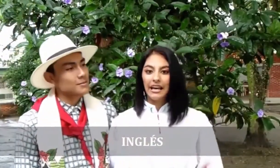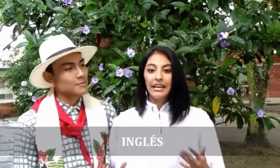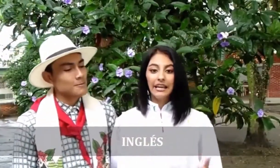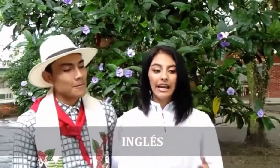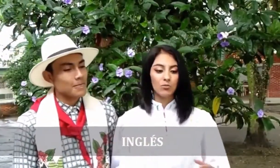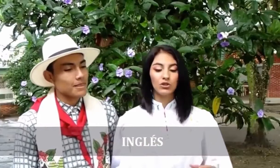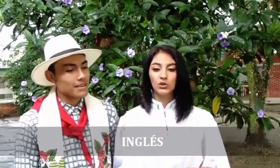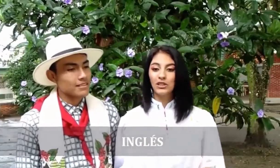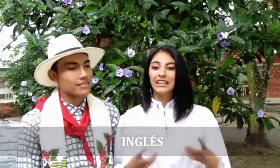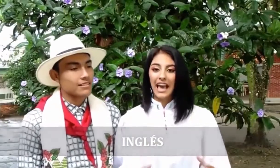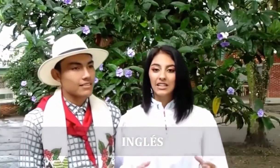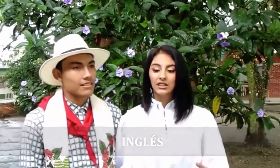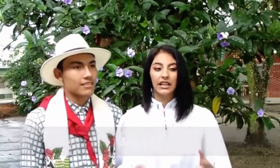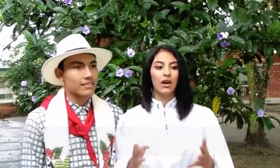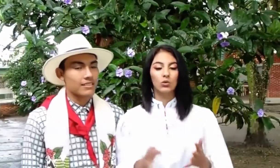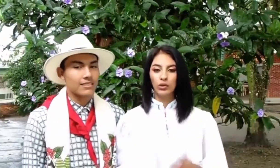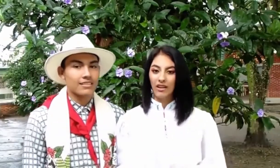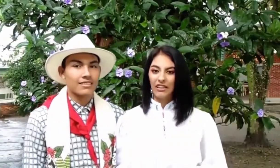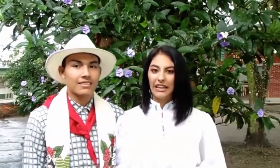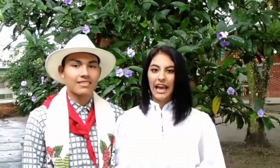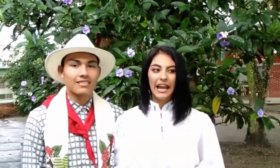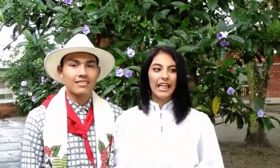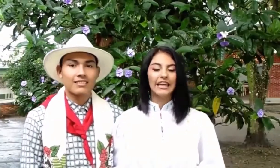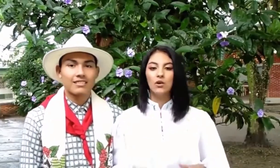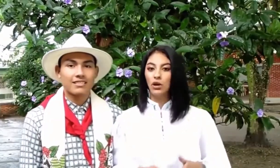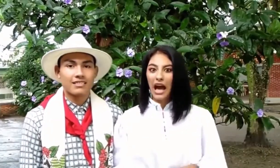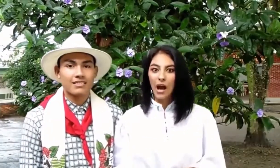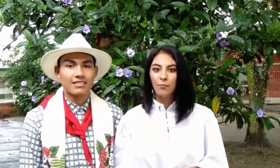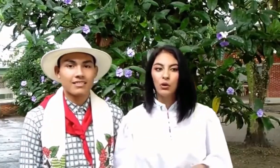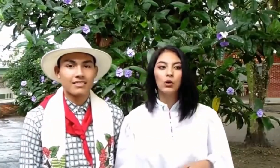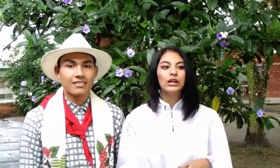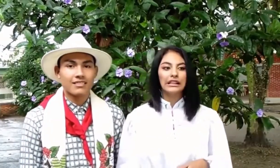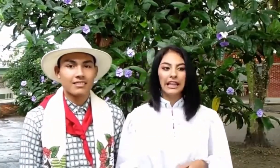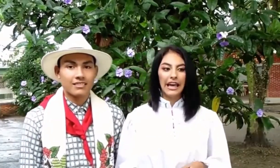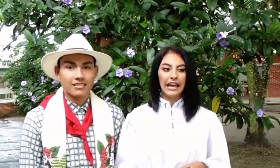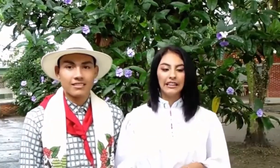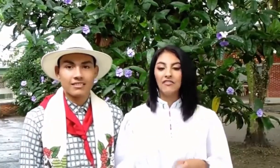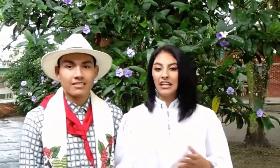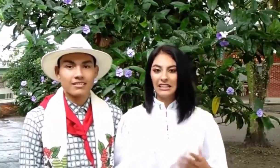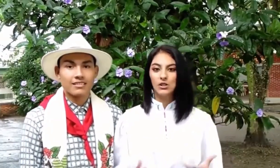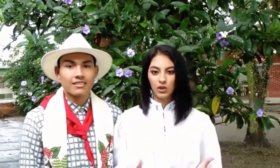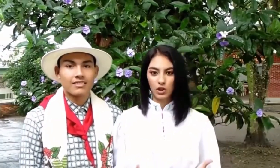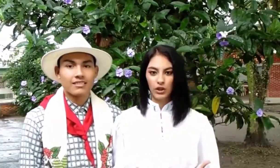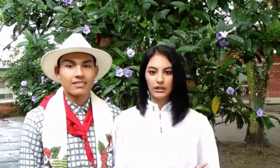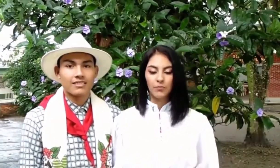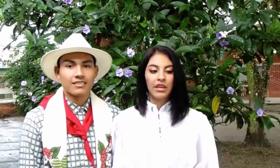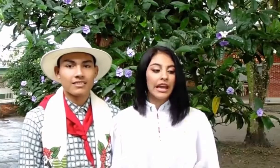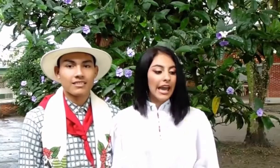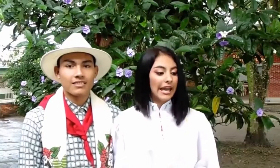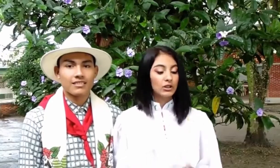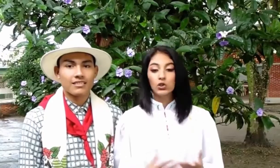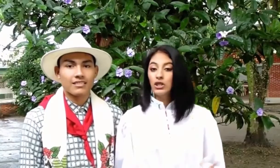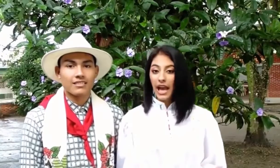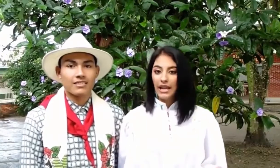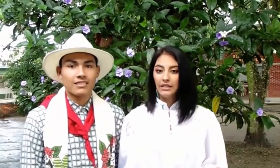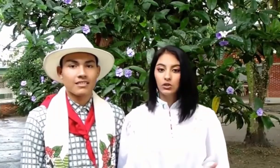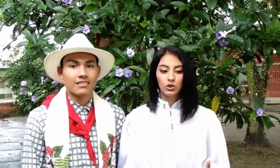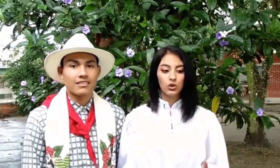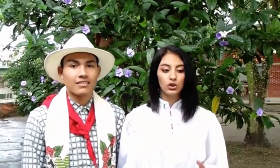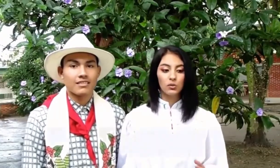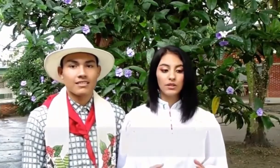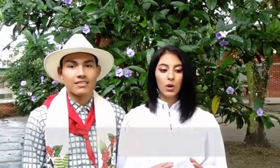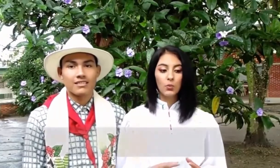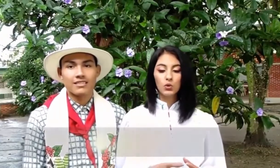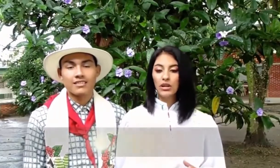la jerga y hemos hecho sketches de la cultura cafetera, del campo, de diferentes situaciones. En